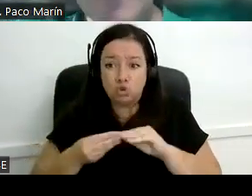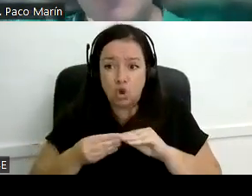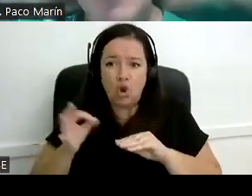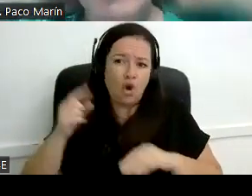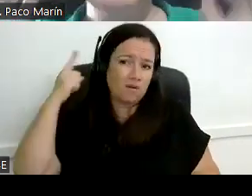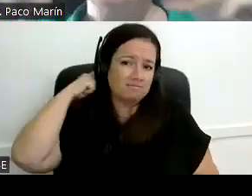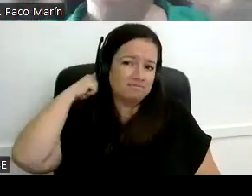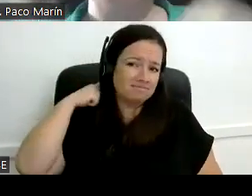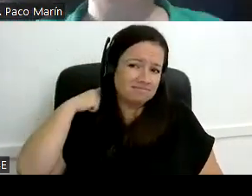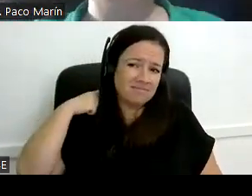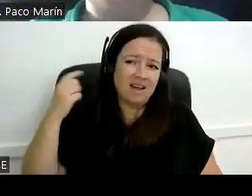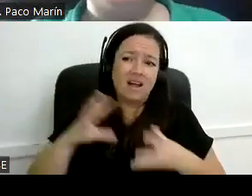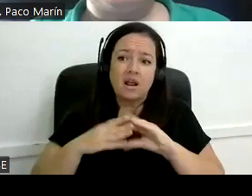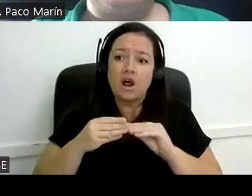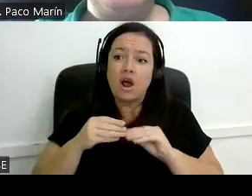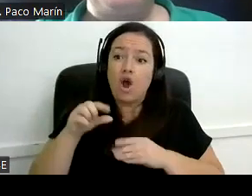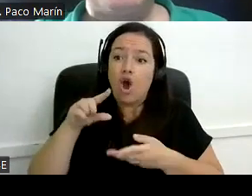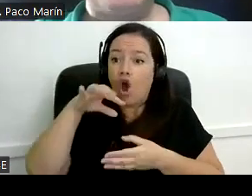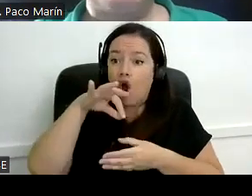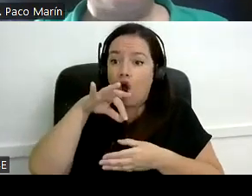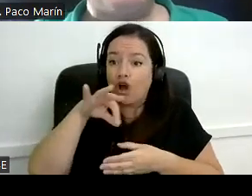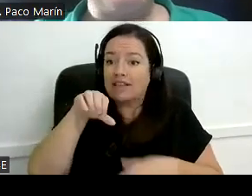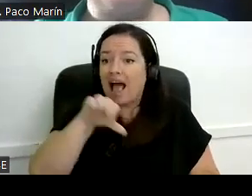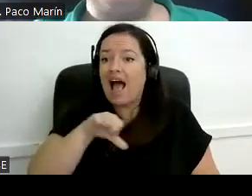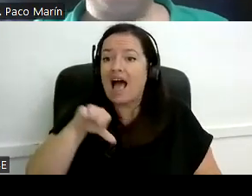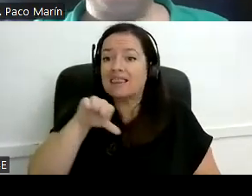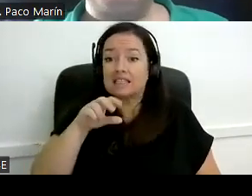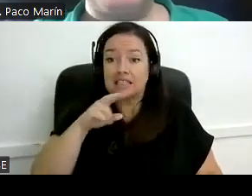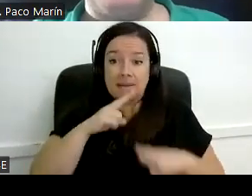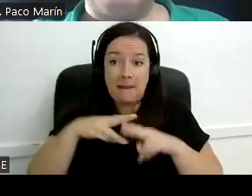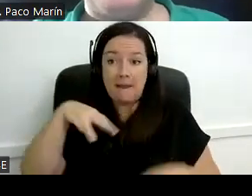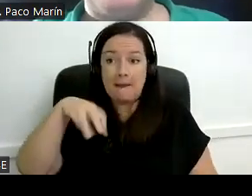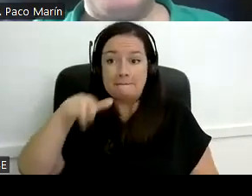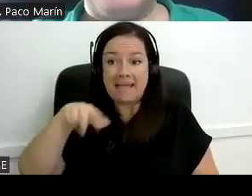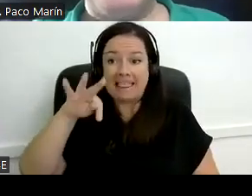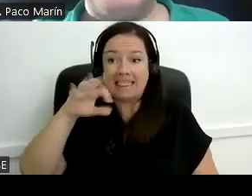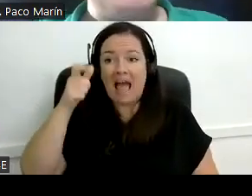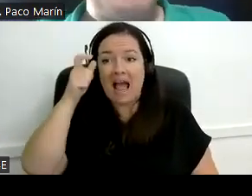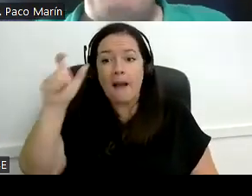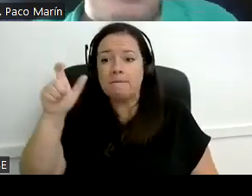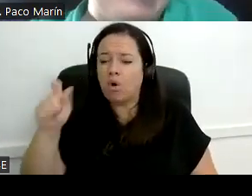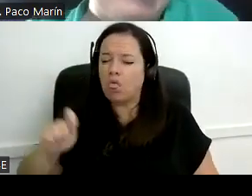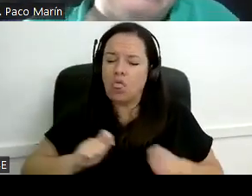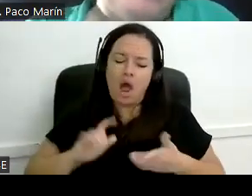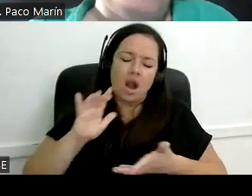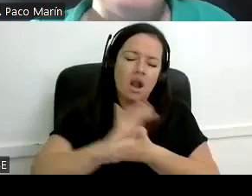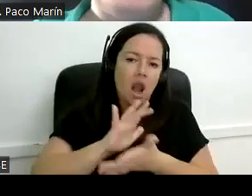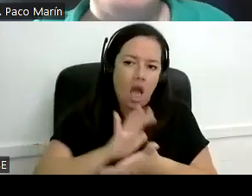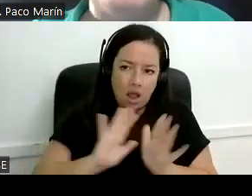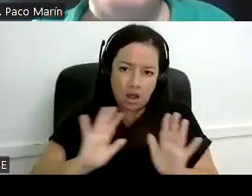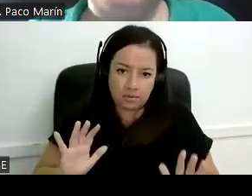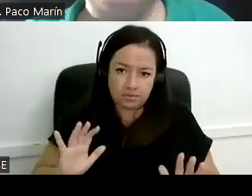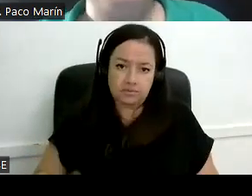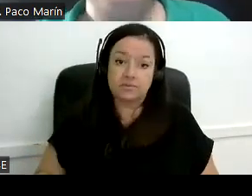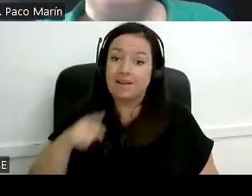cargar las cervicales, unas gotitas de menta de campo pueden venir muy bien para relajar. Pero en el aloe